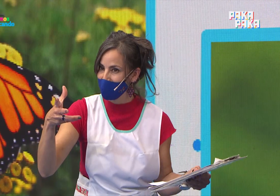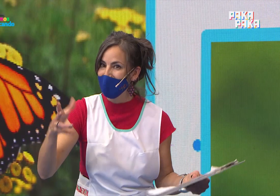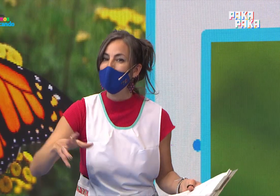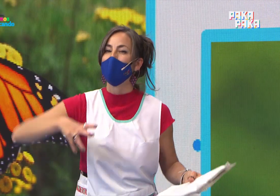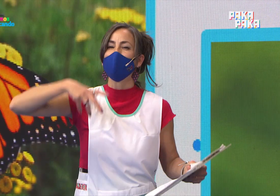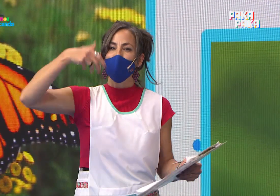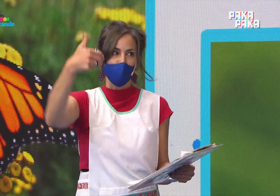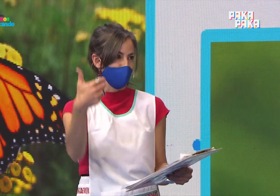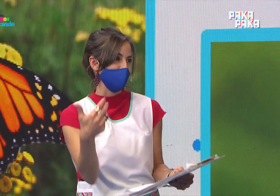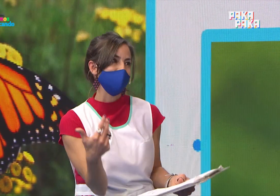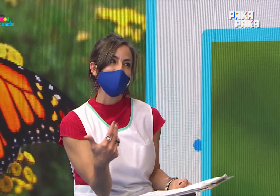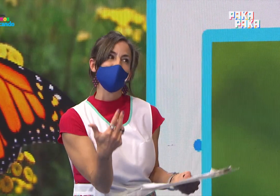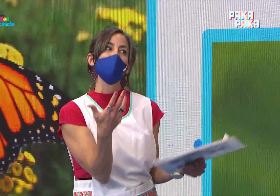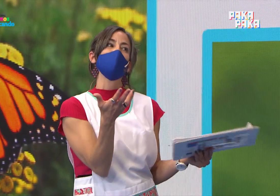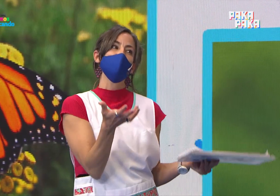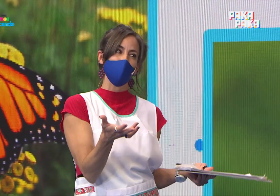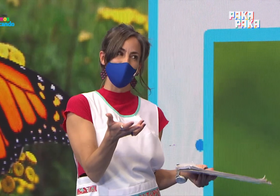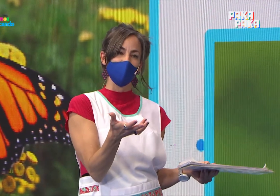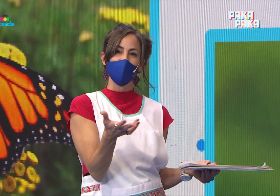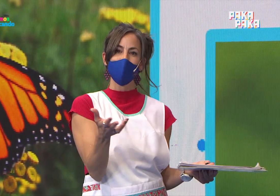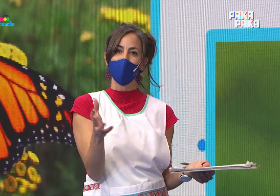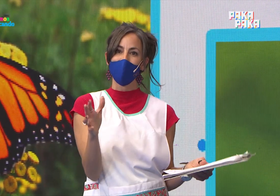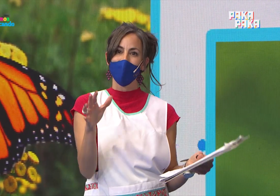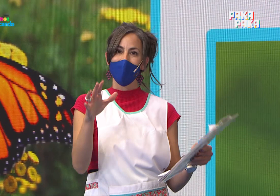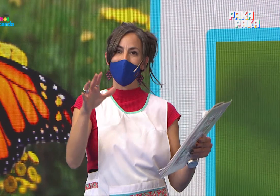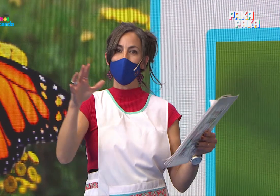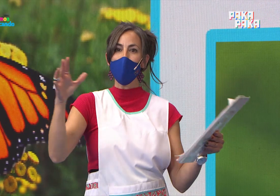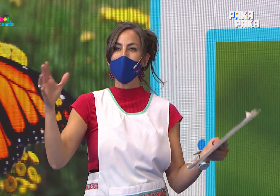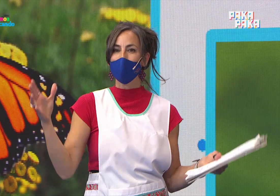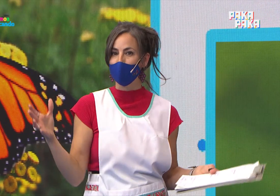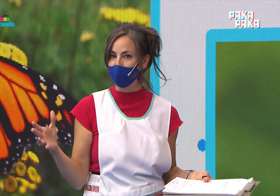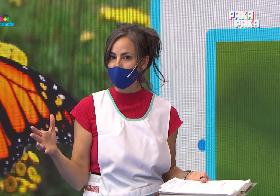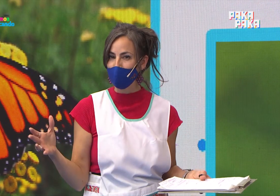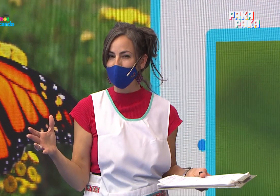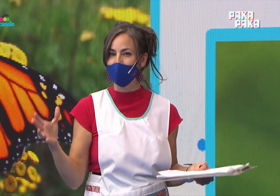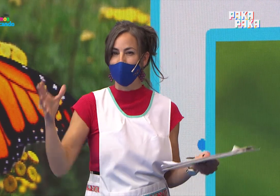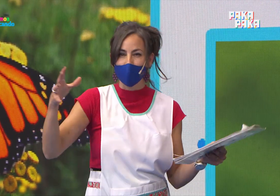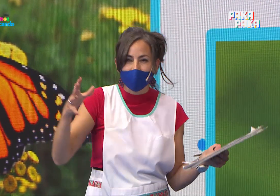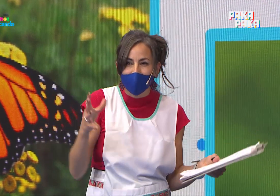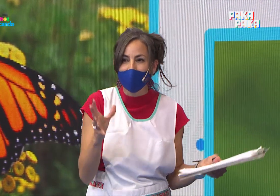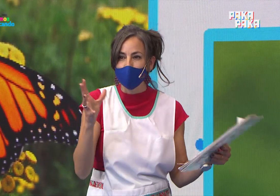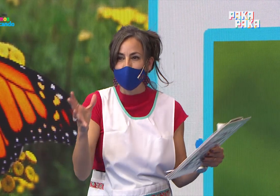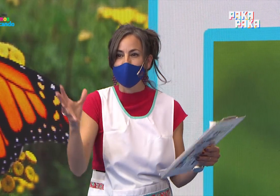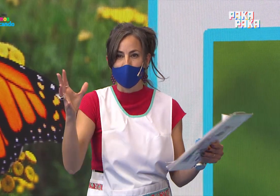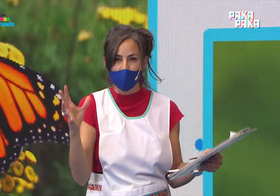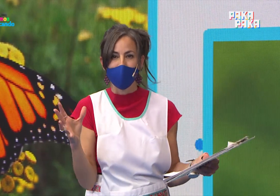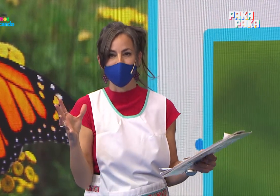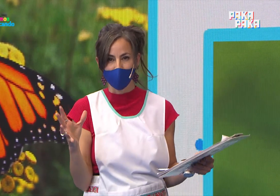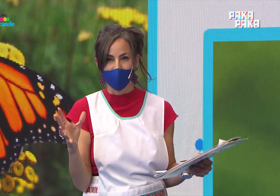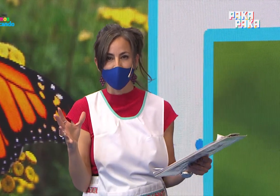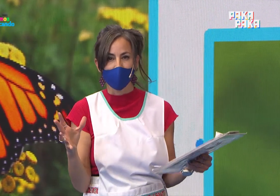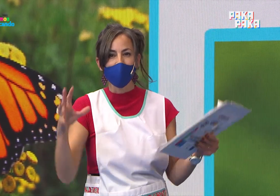sentidos. Pero no solo los sentidos y los instrumentos, sino también algún marco conceptual donde ordenar todo eso que